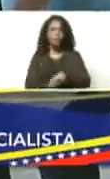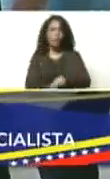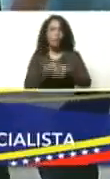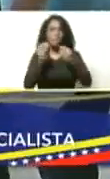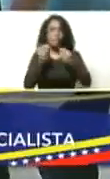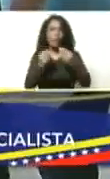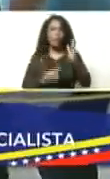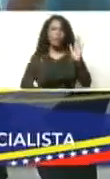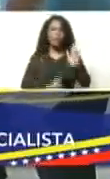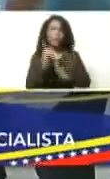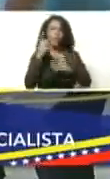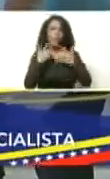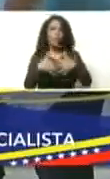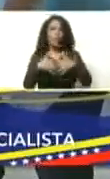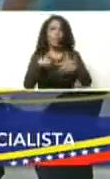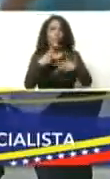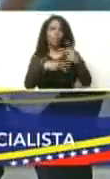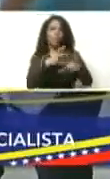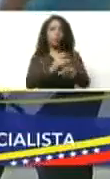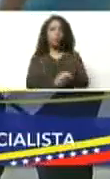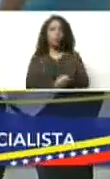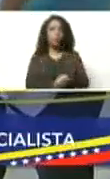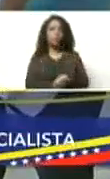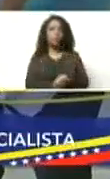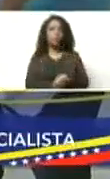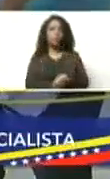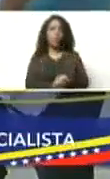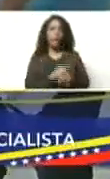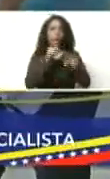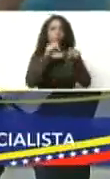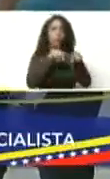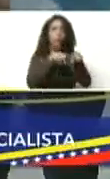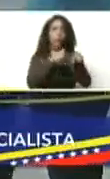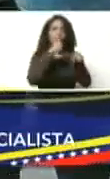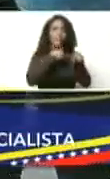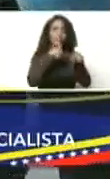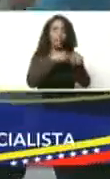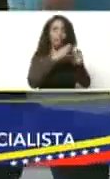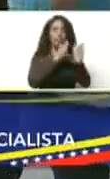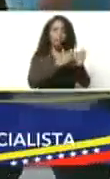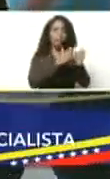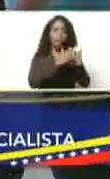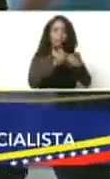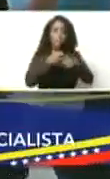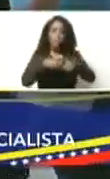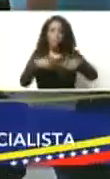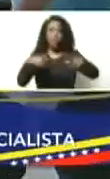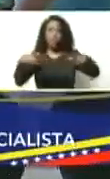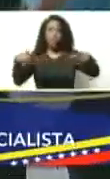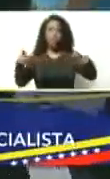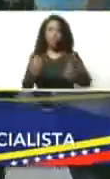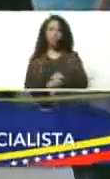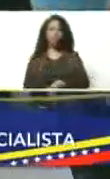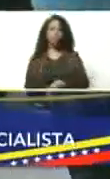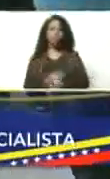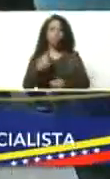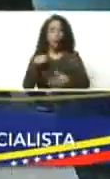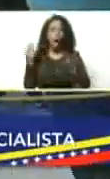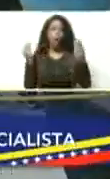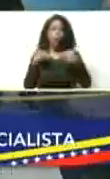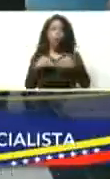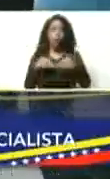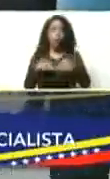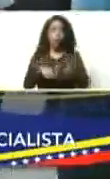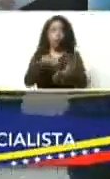el desarrollo industrial productivo. Pasar de la resistencia a la emancipación. A la emancipación, estoy de acuerdo,